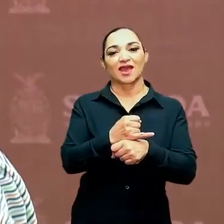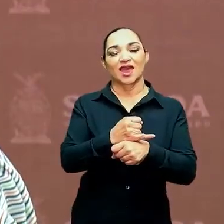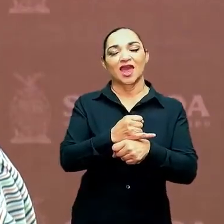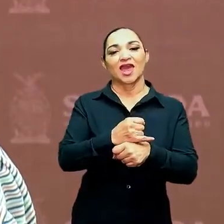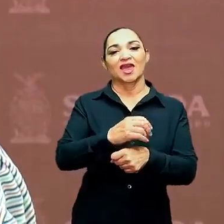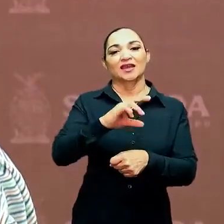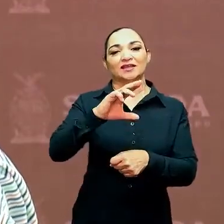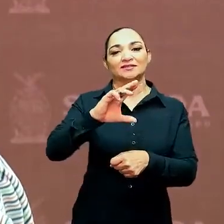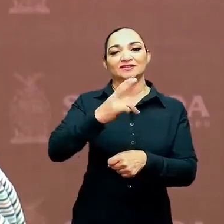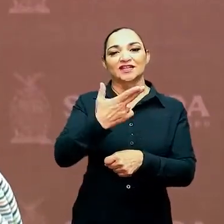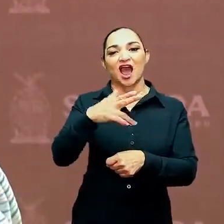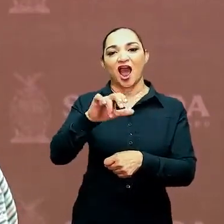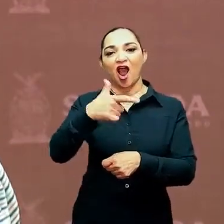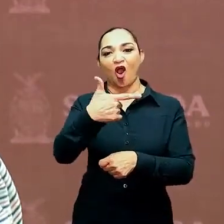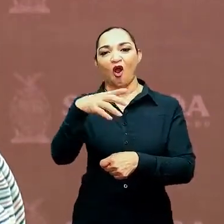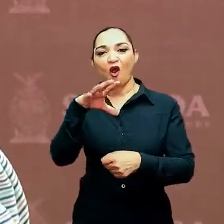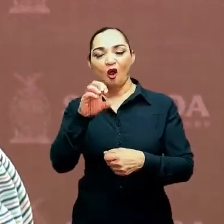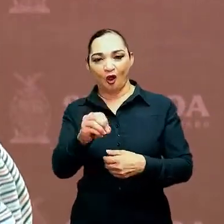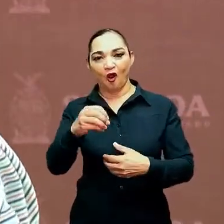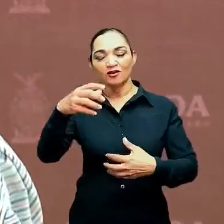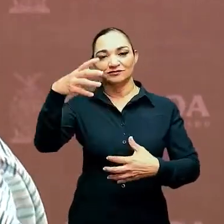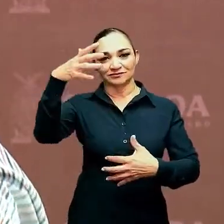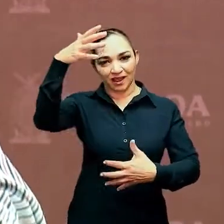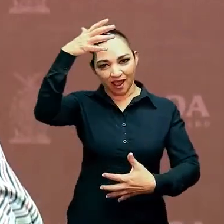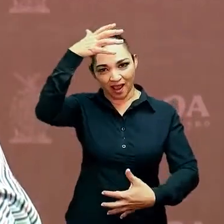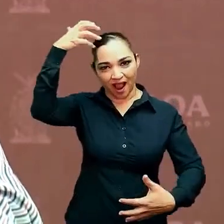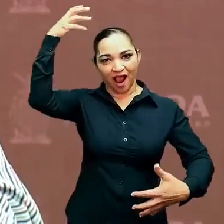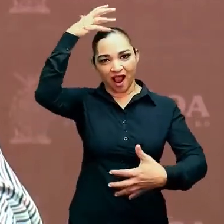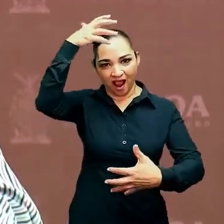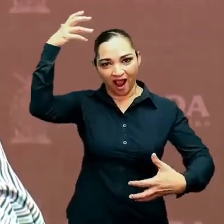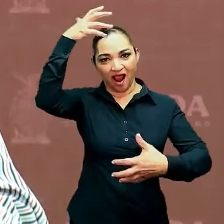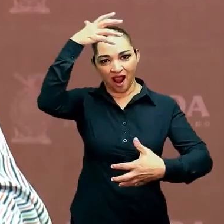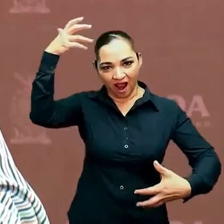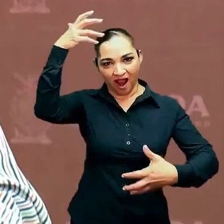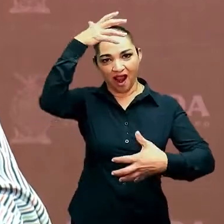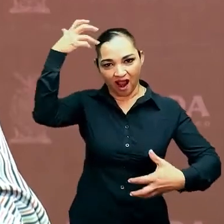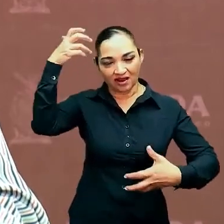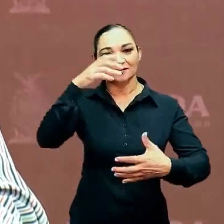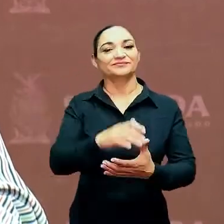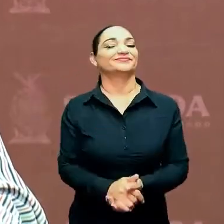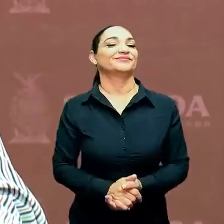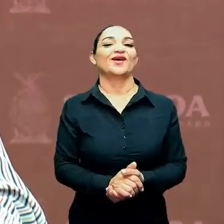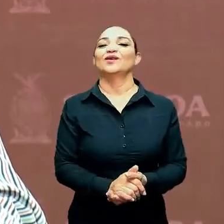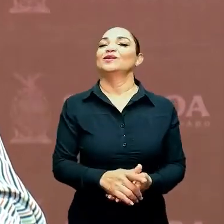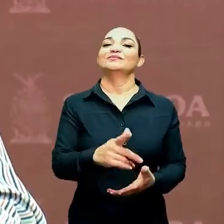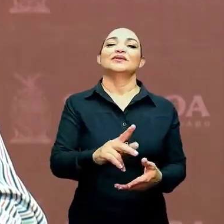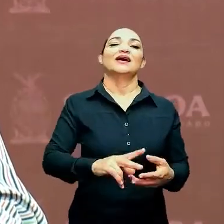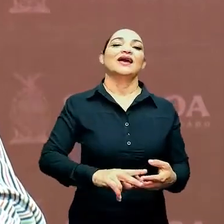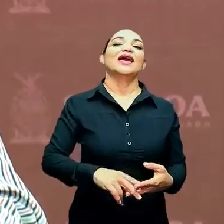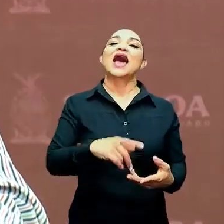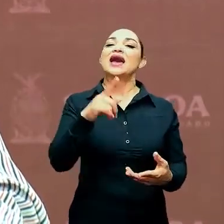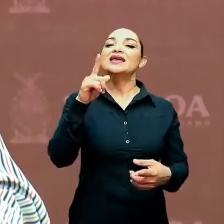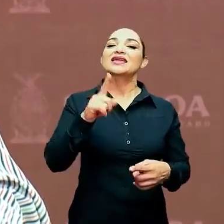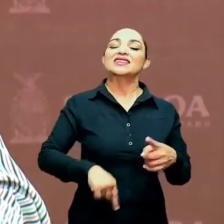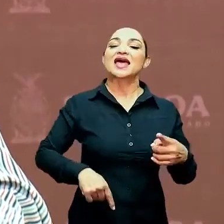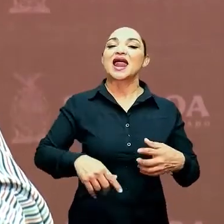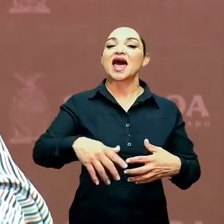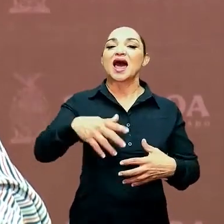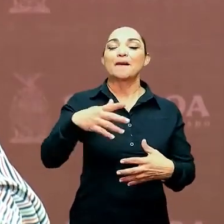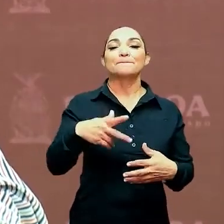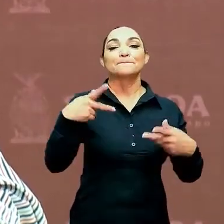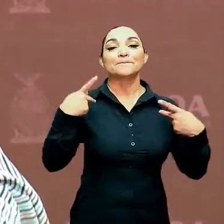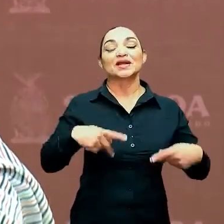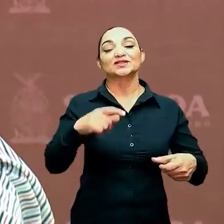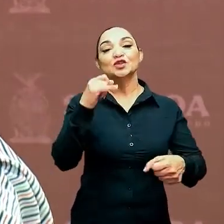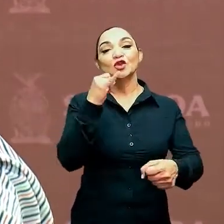Claro. A través del personaje no te puedes desdoblar como director del ISDE. Sus conductas deben de ser morales,